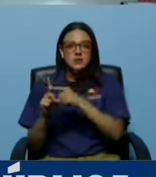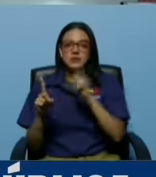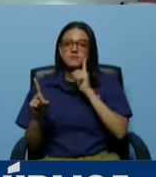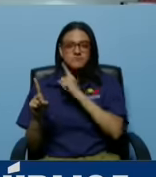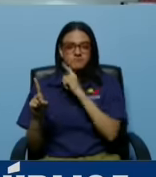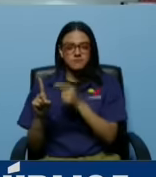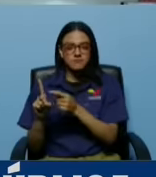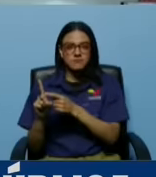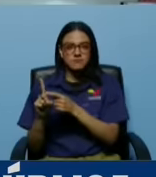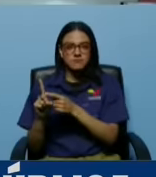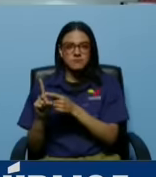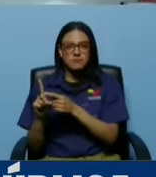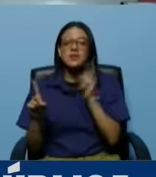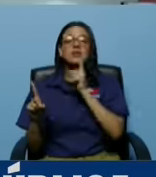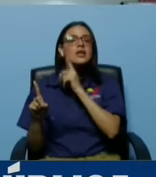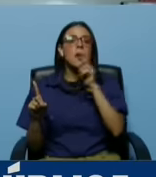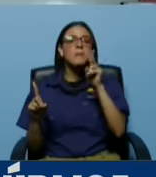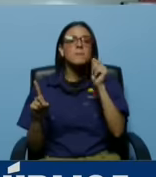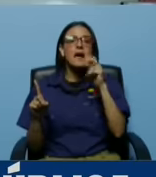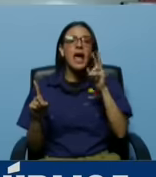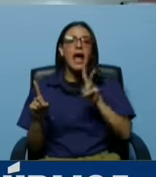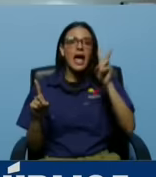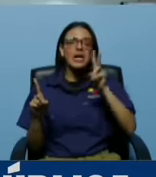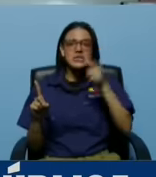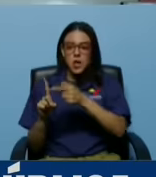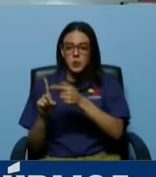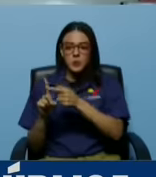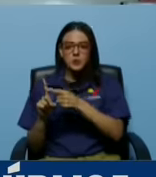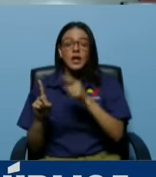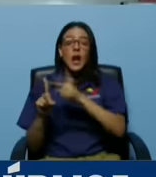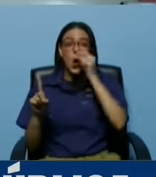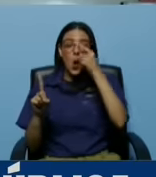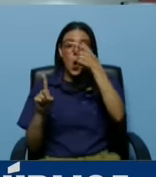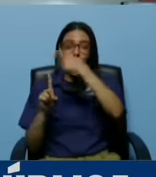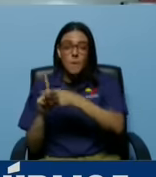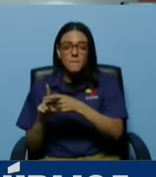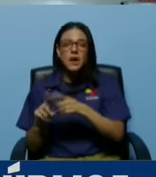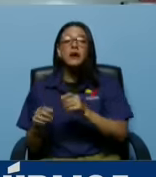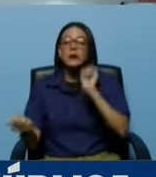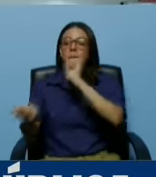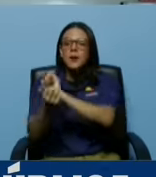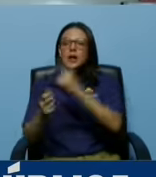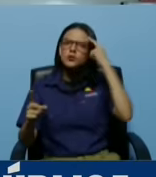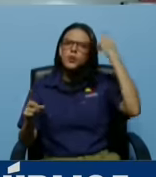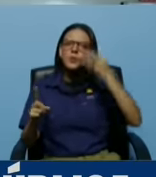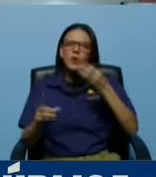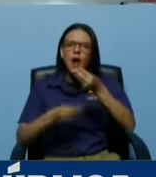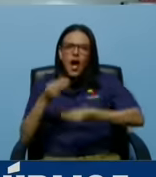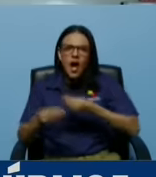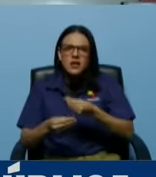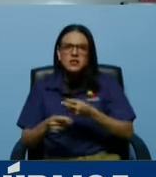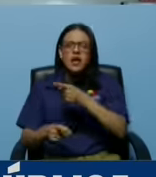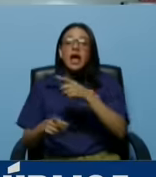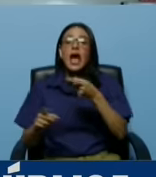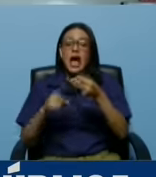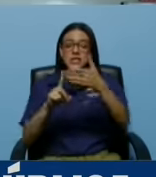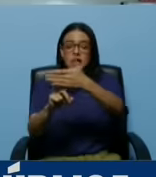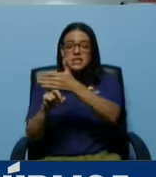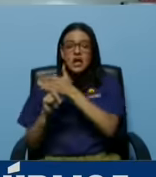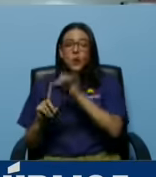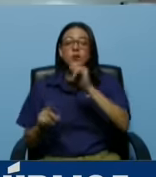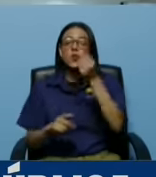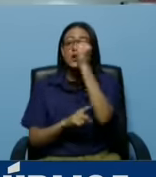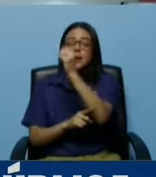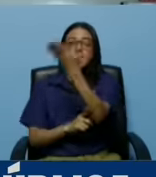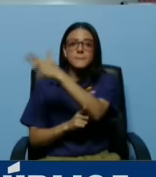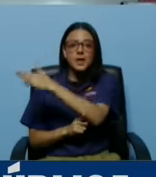Martínez, alias Valle. Este sujeto está detenido por secuestro y homicidio.